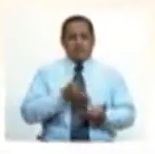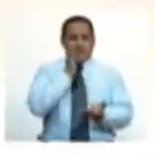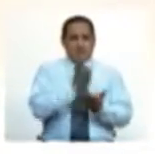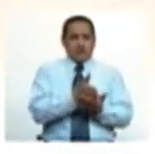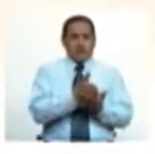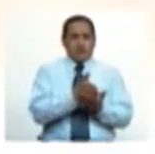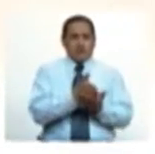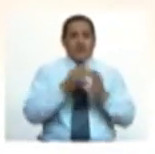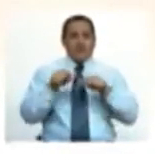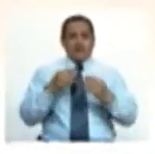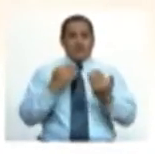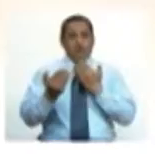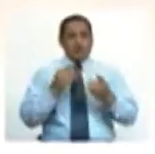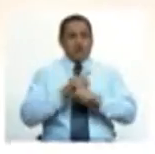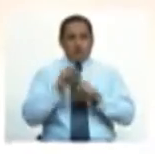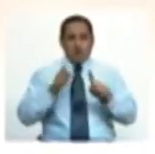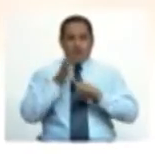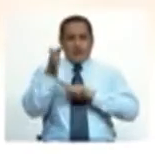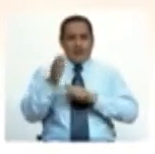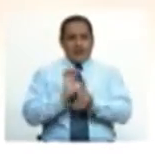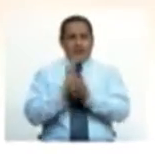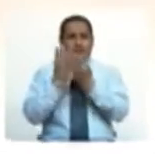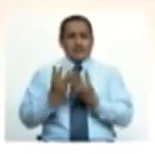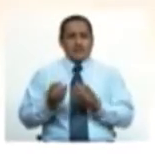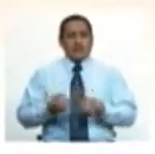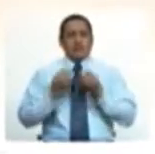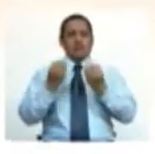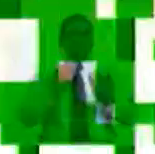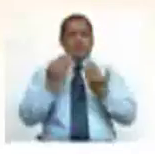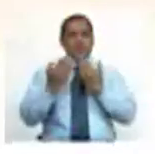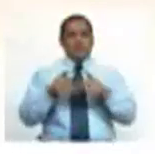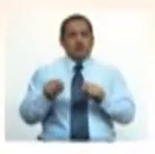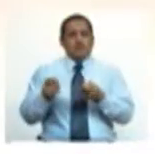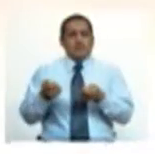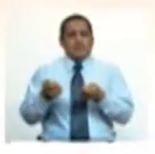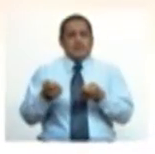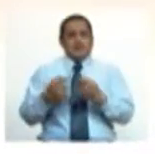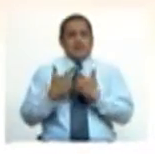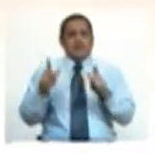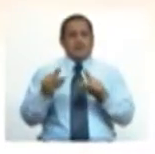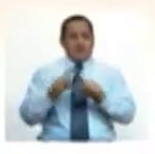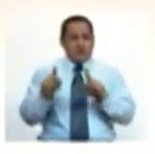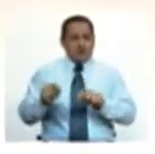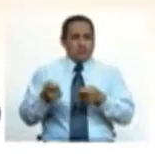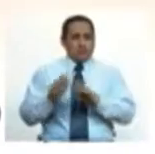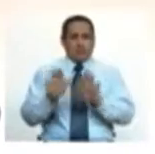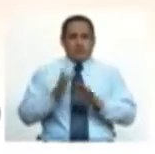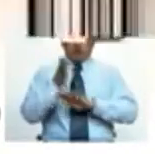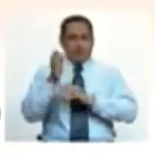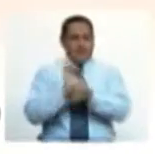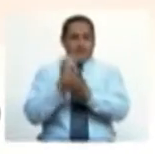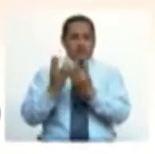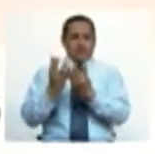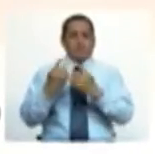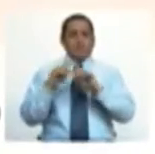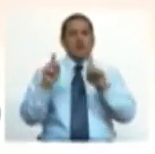sentencia. En este caso no va a la cárcel porque es una sentencia con carácter suspendida, una pena privativa de libertad con carácter suspendido. Así es. Y